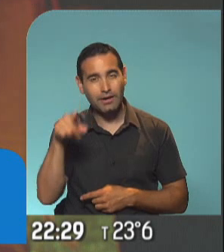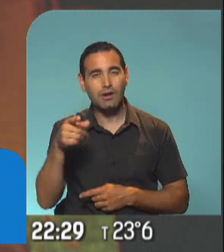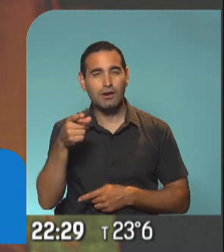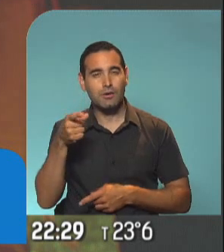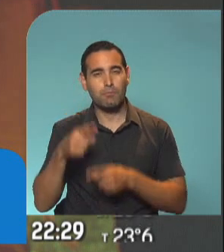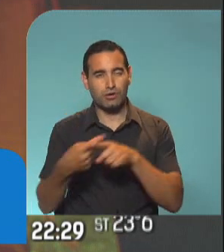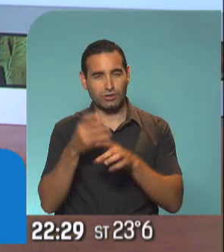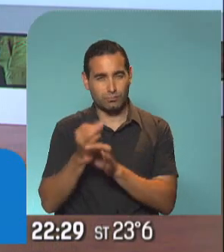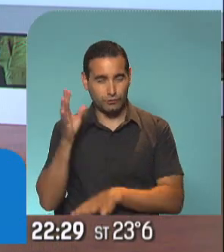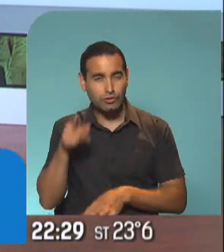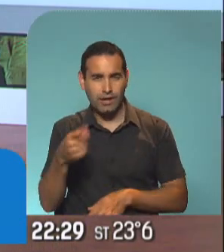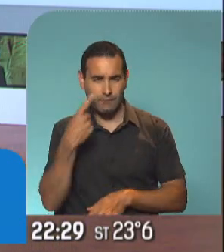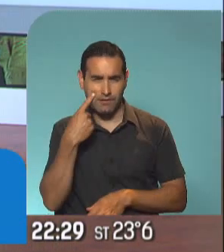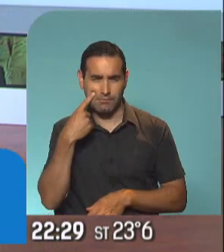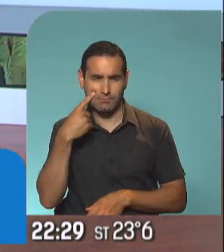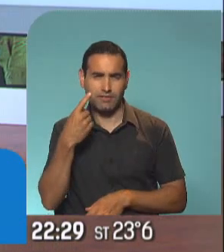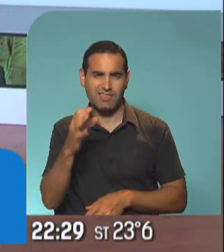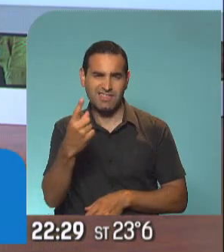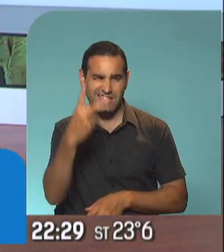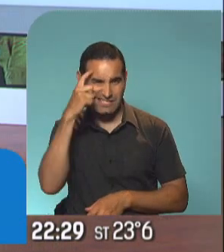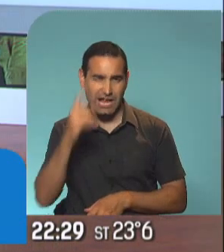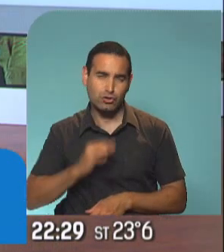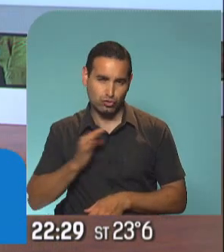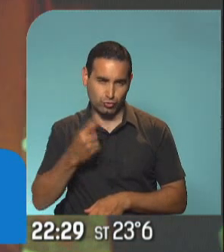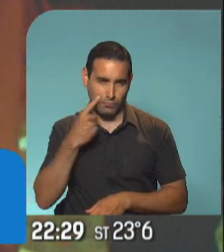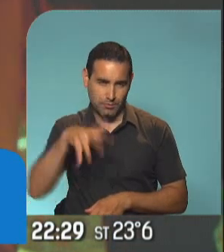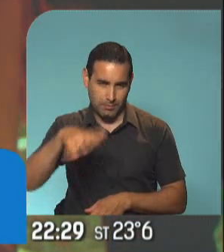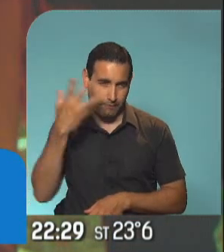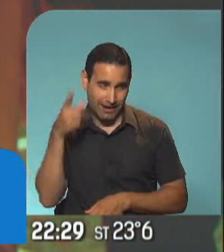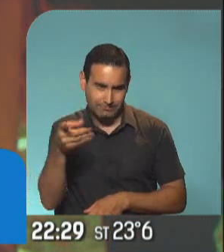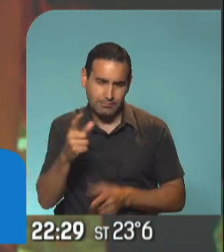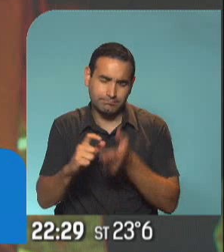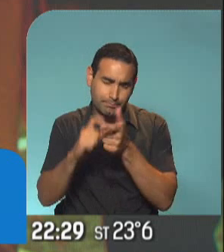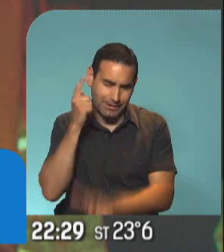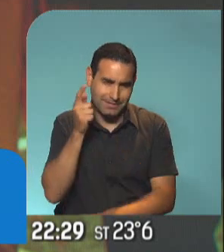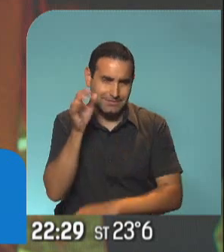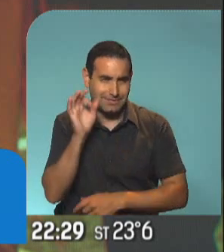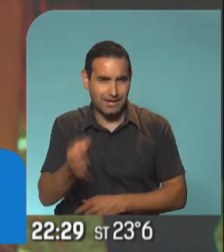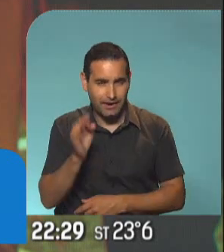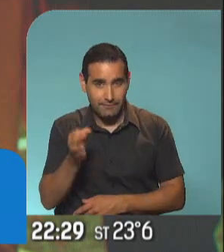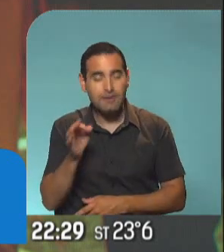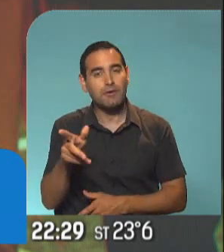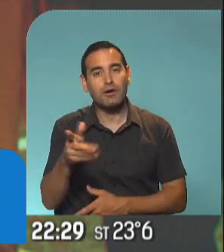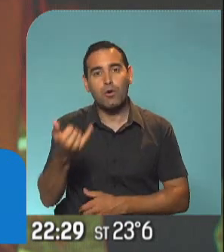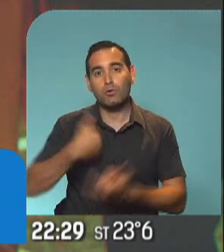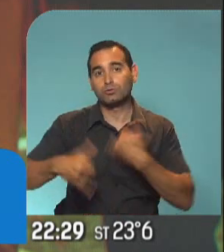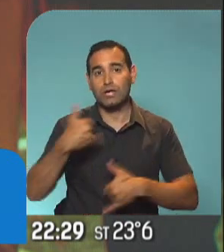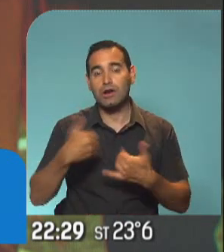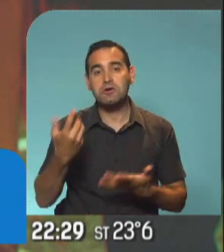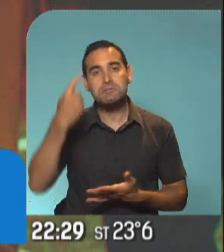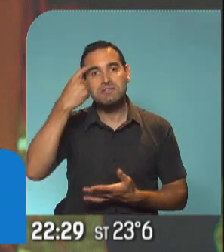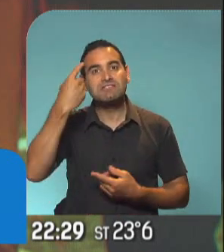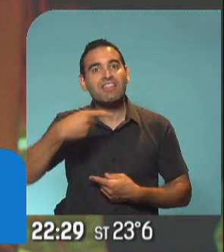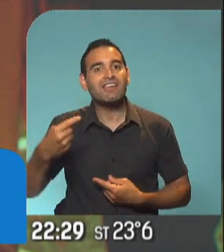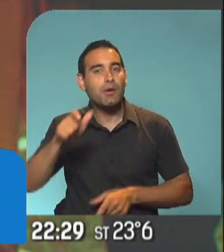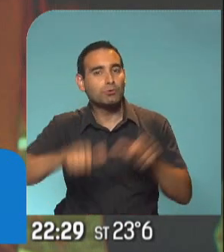Eber vivió 10 años en Francia, lo cual tiene una experiencia importante para trasladarnos hoy el pensamiento del